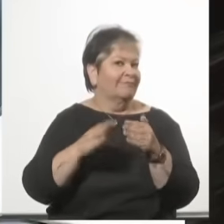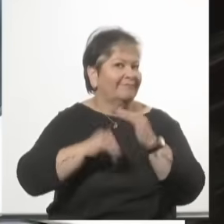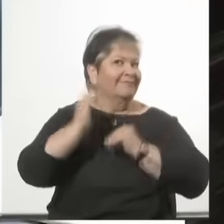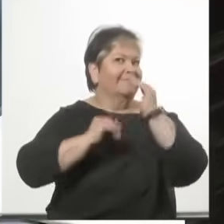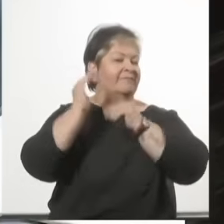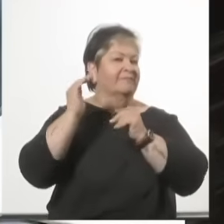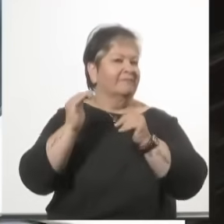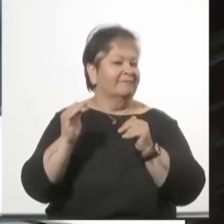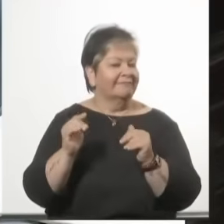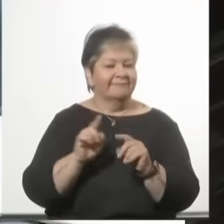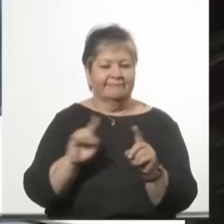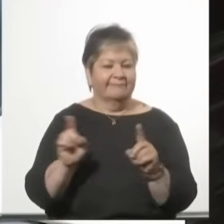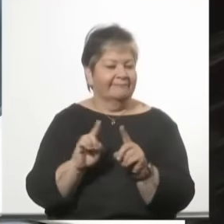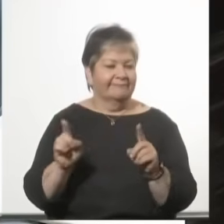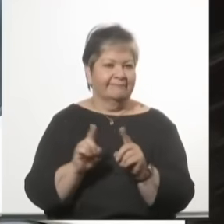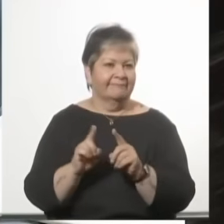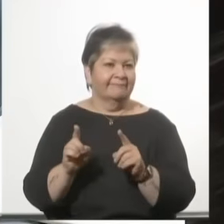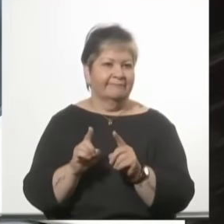Se